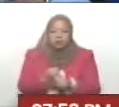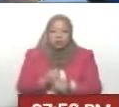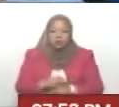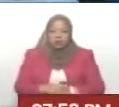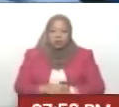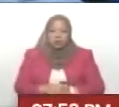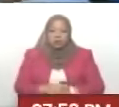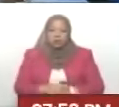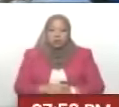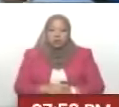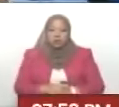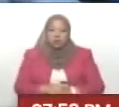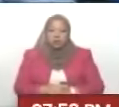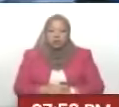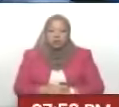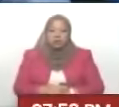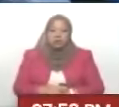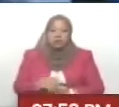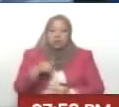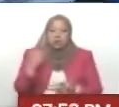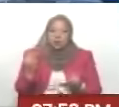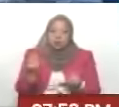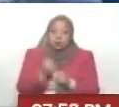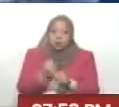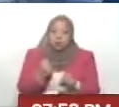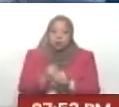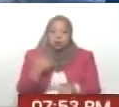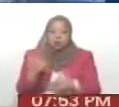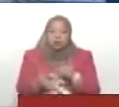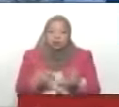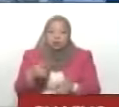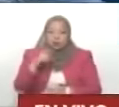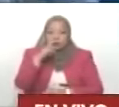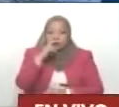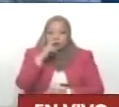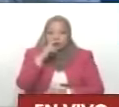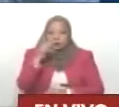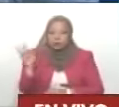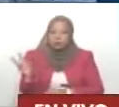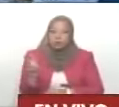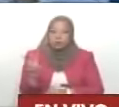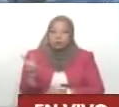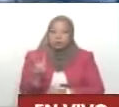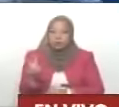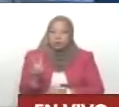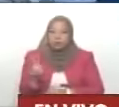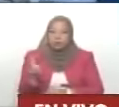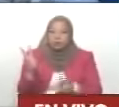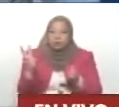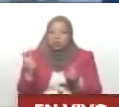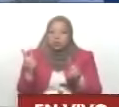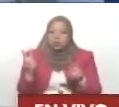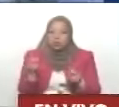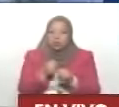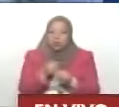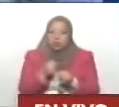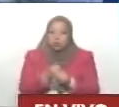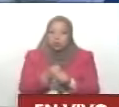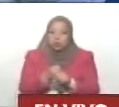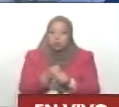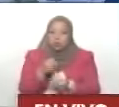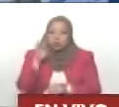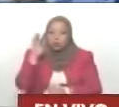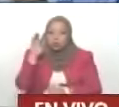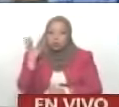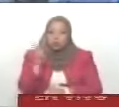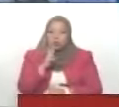titulen, pero me han dicho que van a hacer muchas jornadas para que Venezuela entre en una nueva etapa. Pase por encima de la censura.